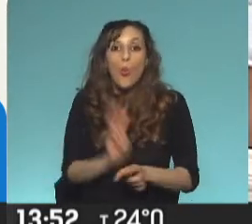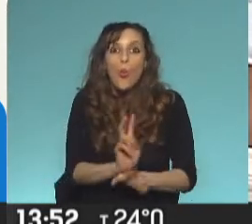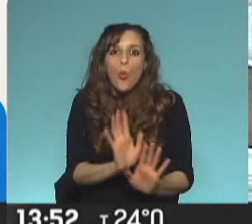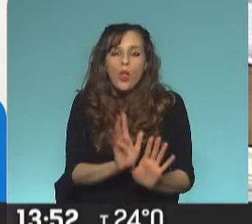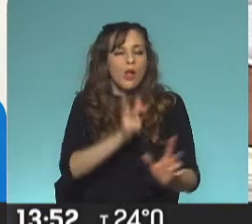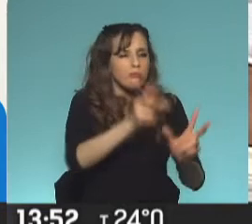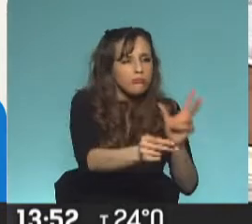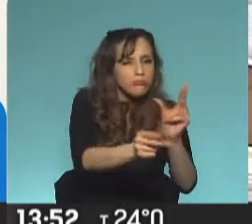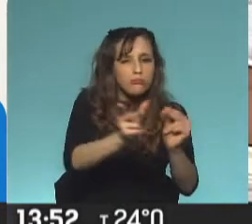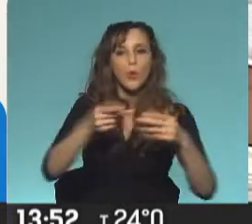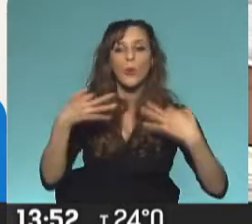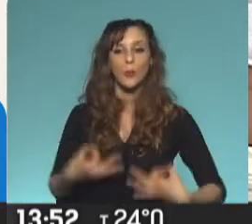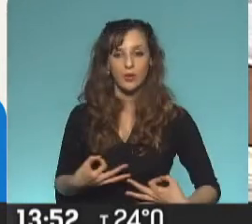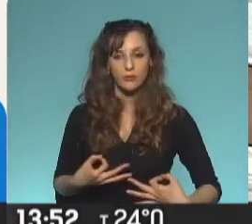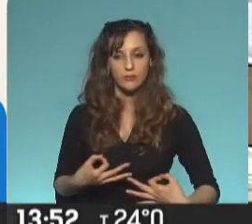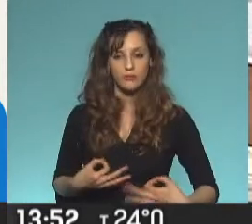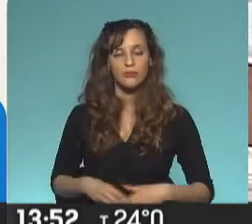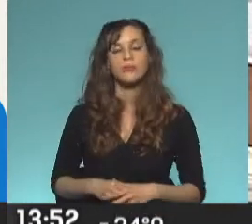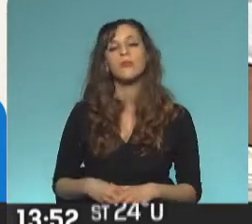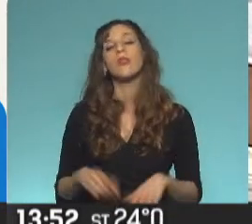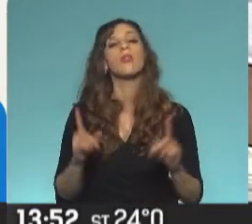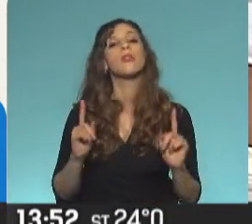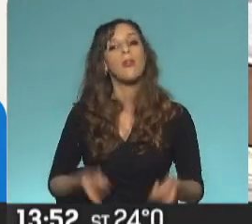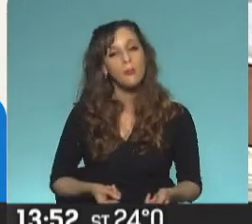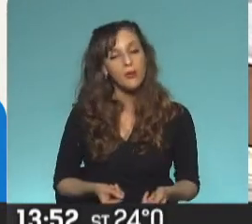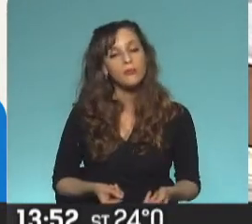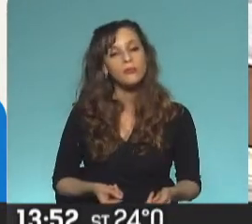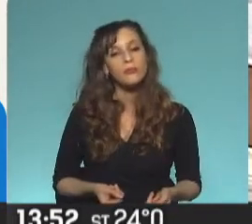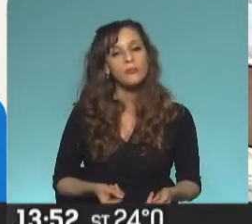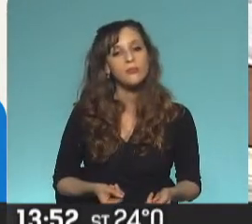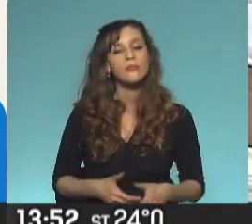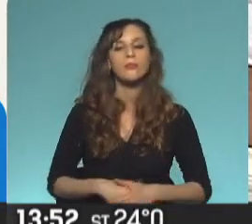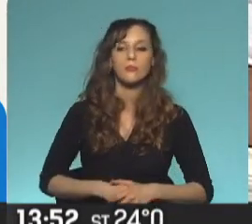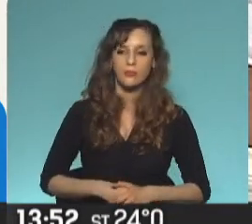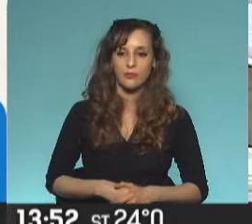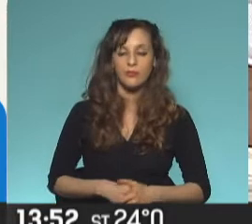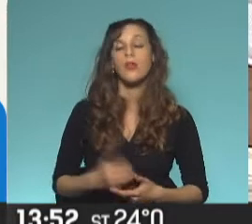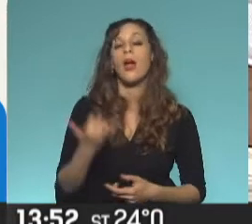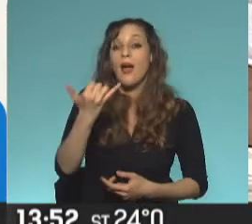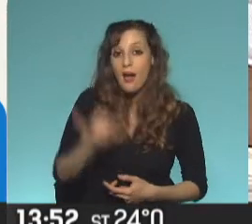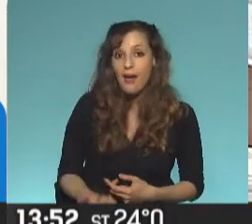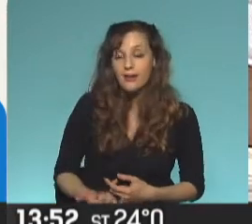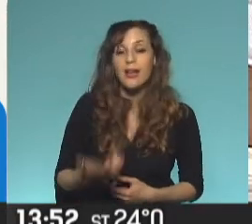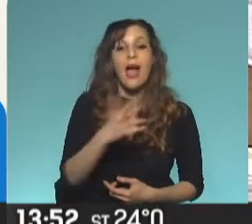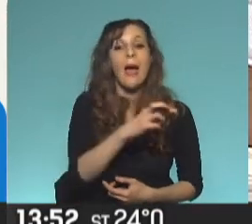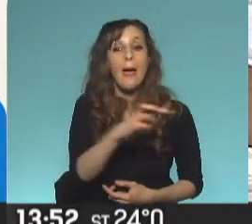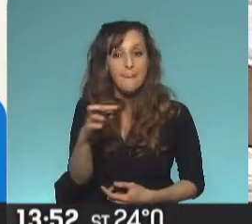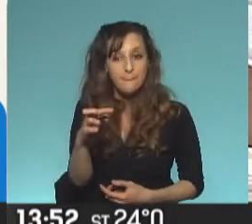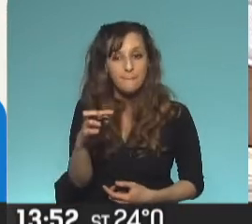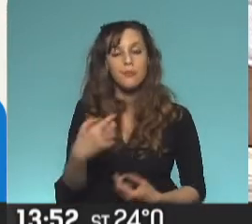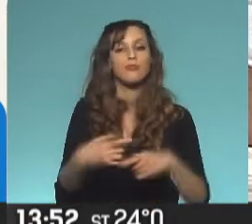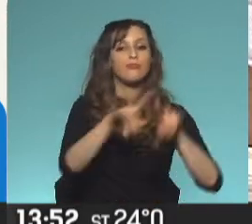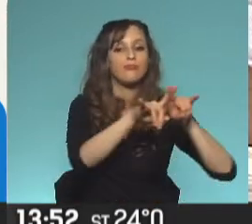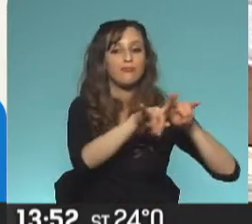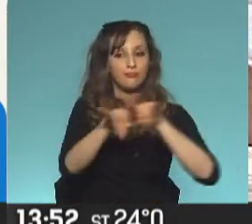en eso estamos y tenemos otro número una aplicación y una página web